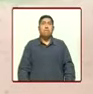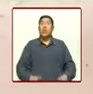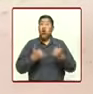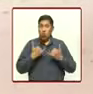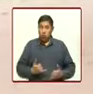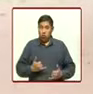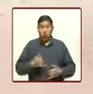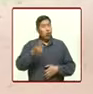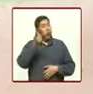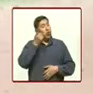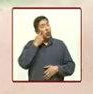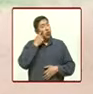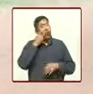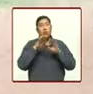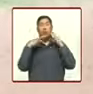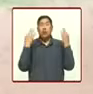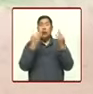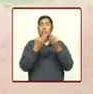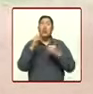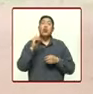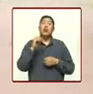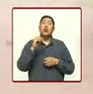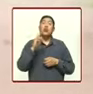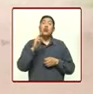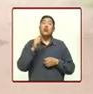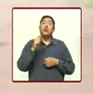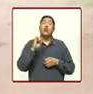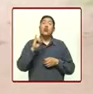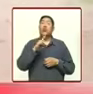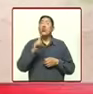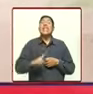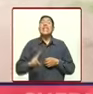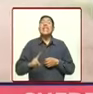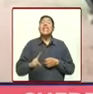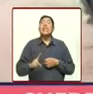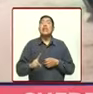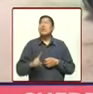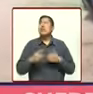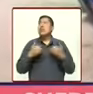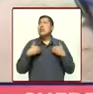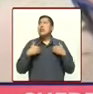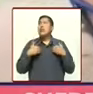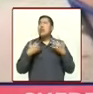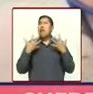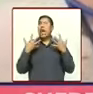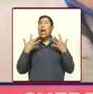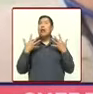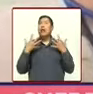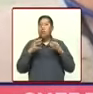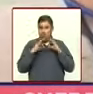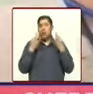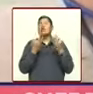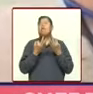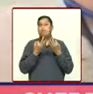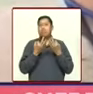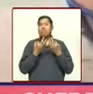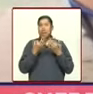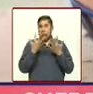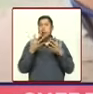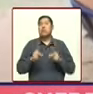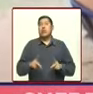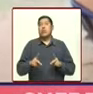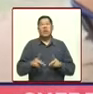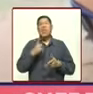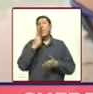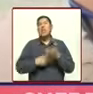Hoy conoceremos la historia de la familia Ortiz Machicado, una familia de casi 10 integrantes que conoceremos la